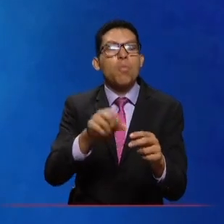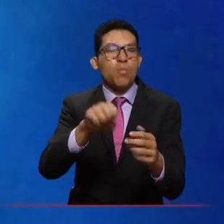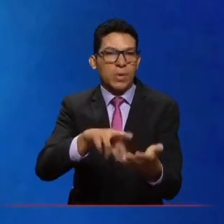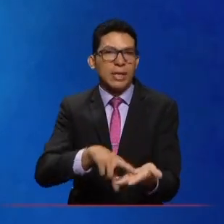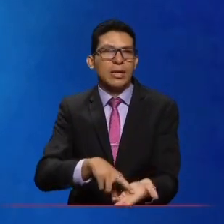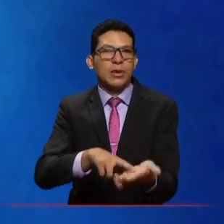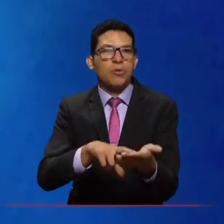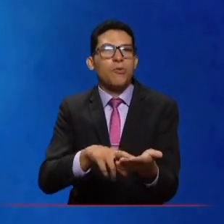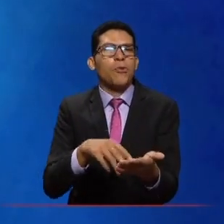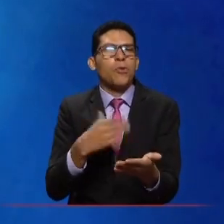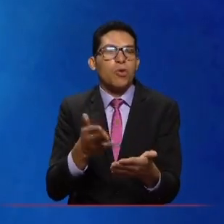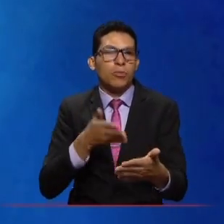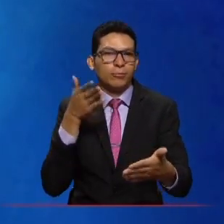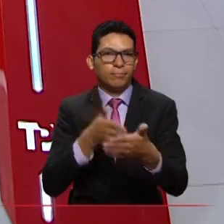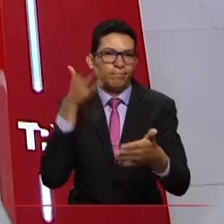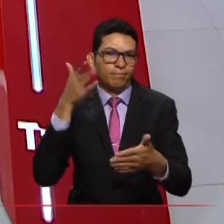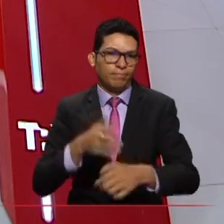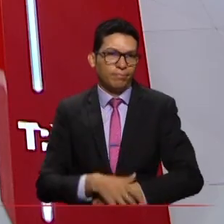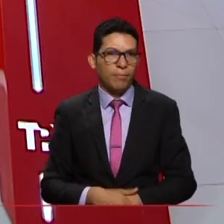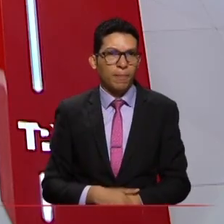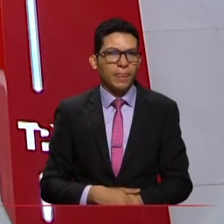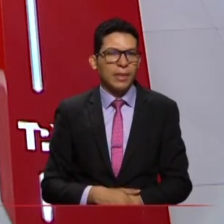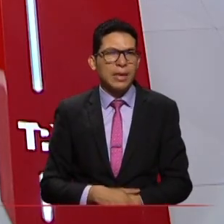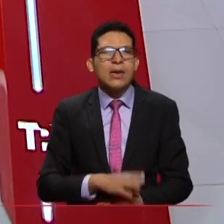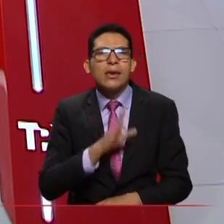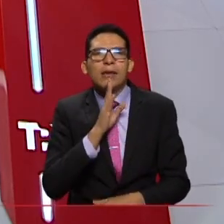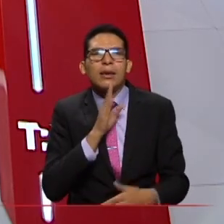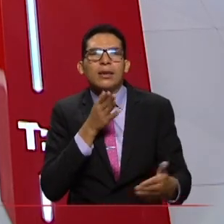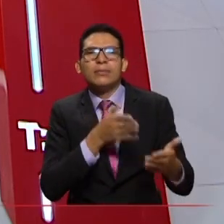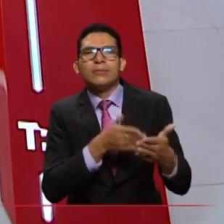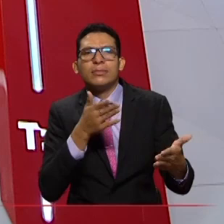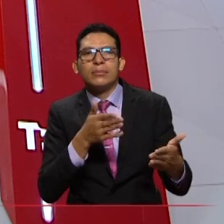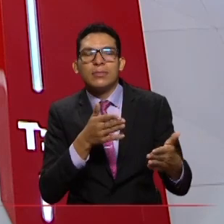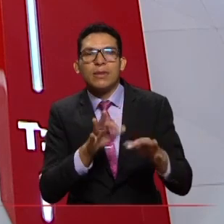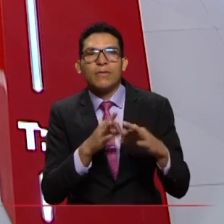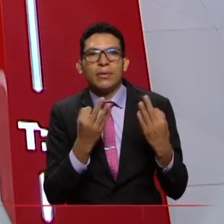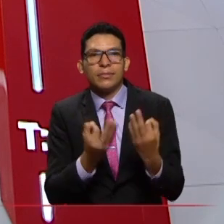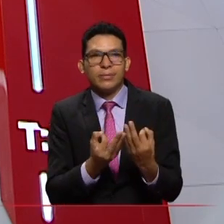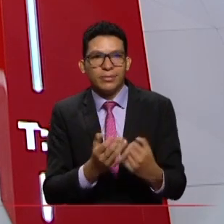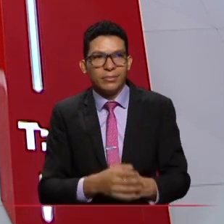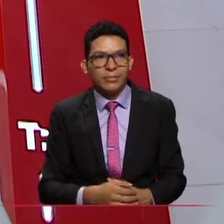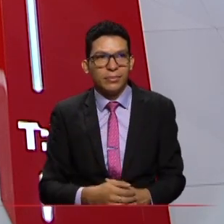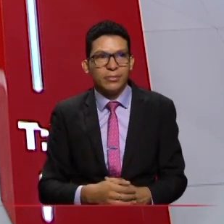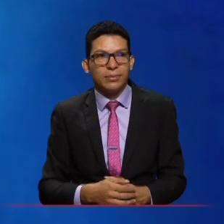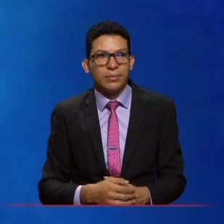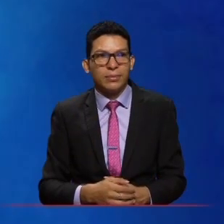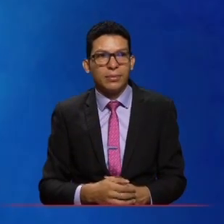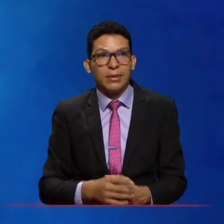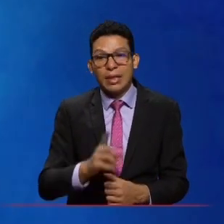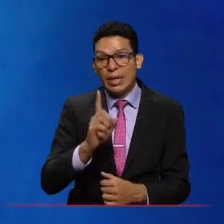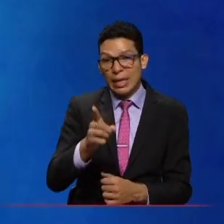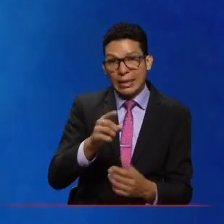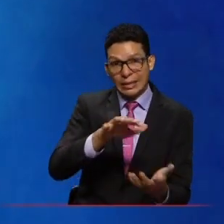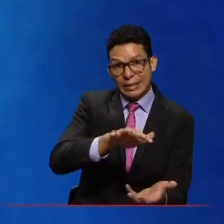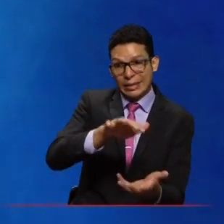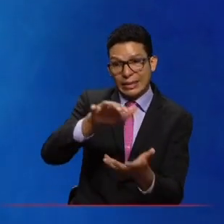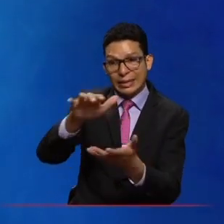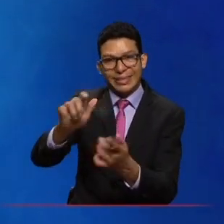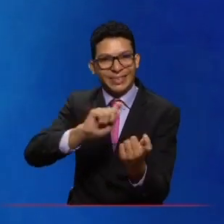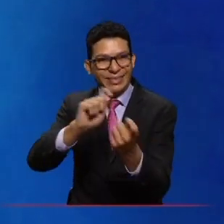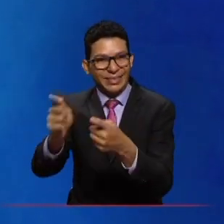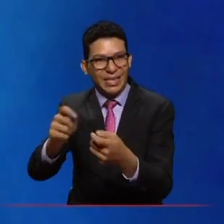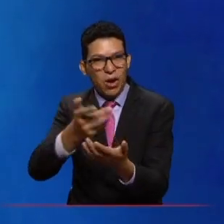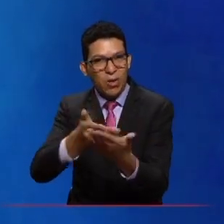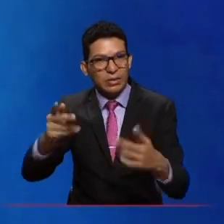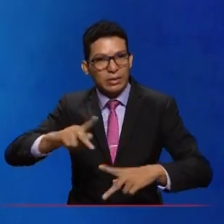través de las demandas. ¿Y a quién demanda si no tiene familia? A los herederos indeterminados de ese causante. Y en ese orden